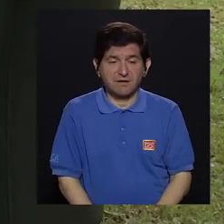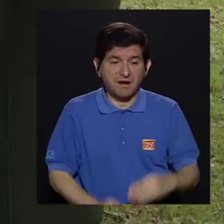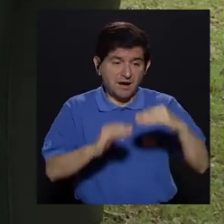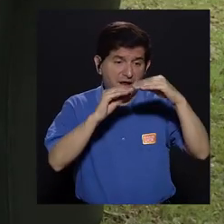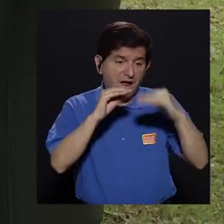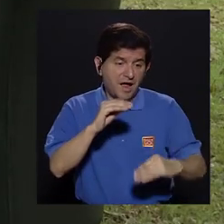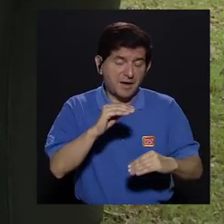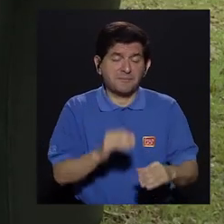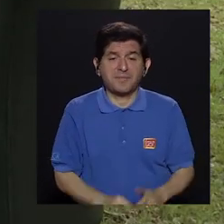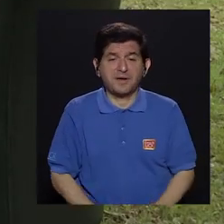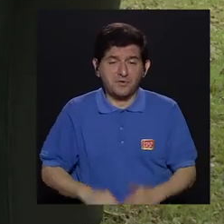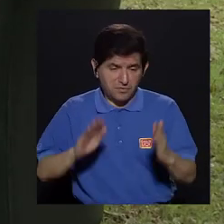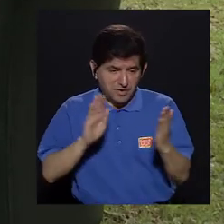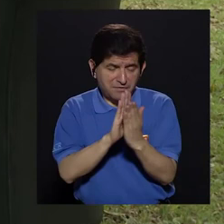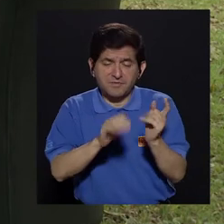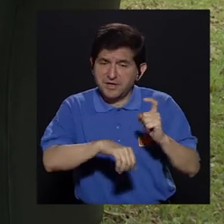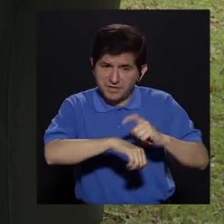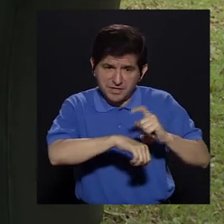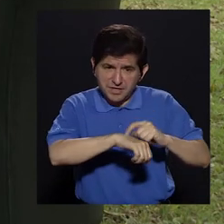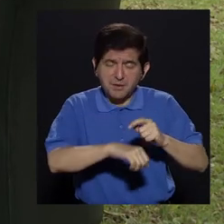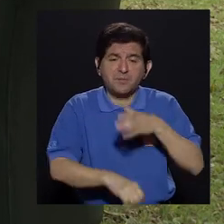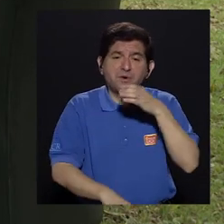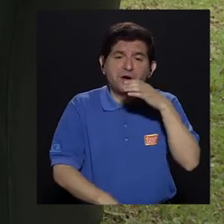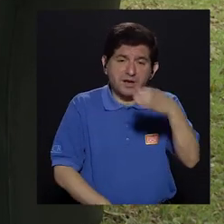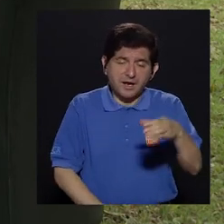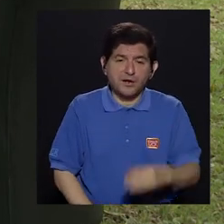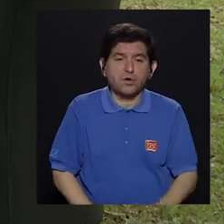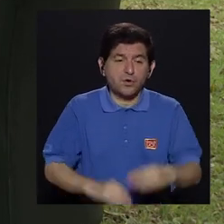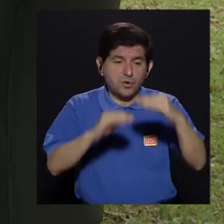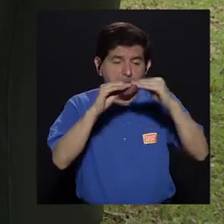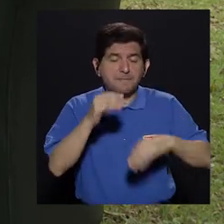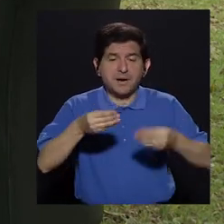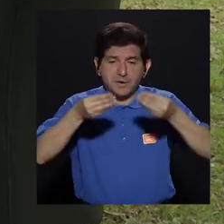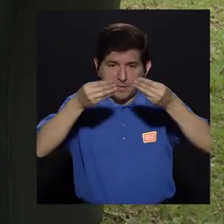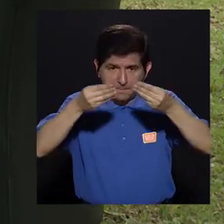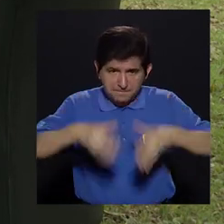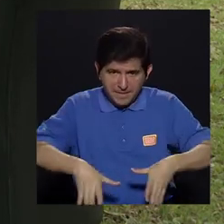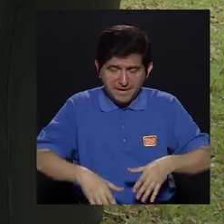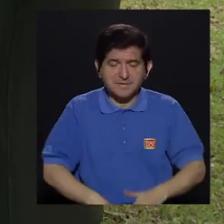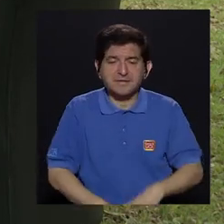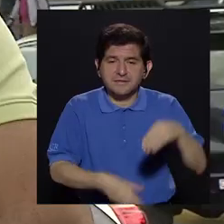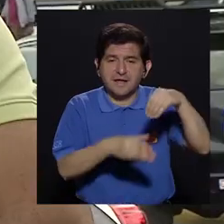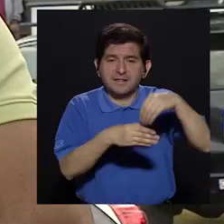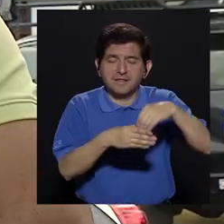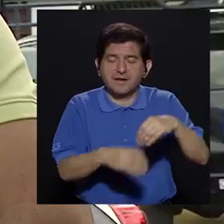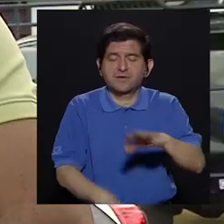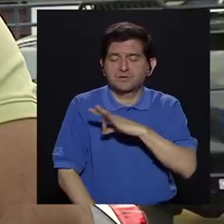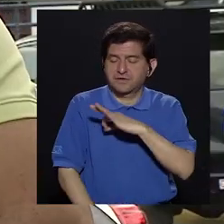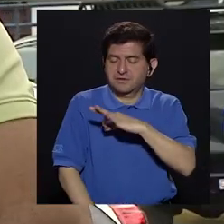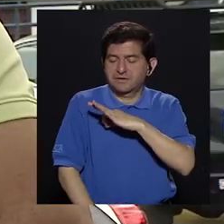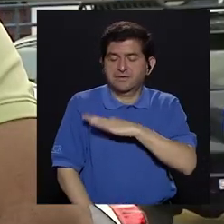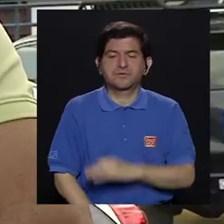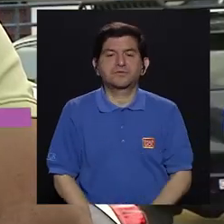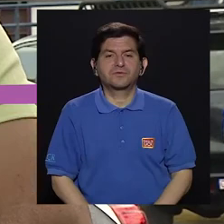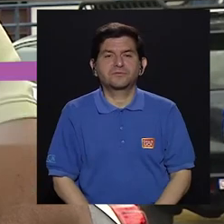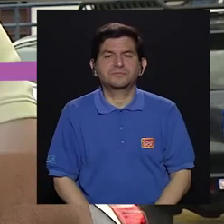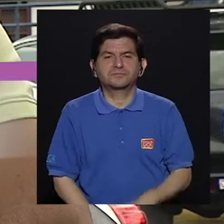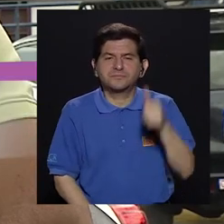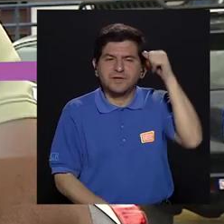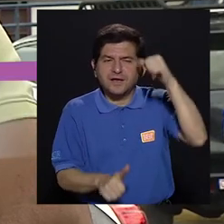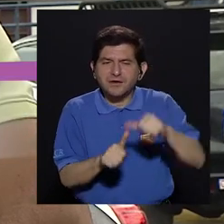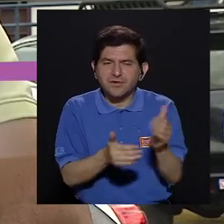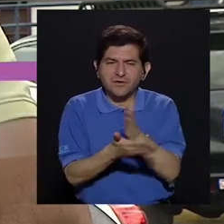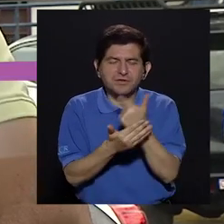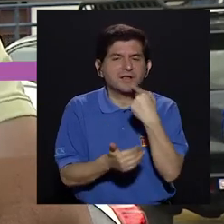menor exposición en tiempo al calor, hay menor pérdida de nutrientes. Claro, claro. Y quería retomar